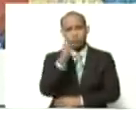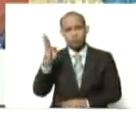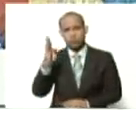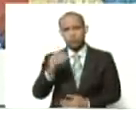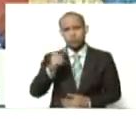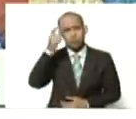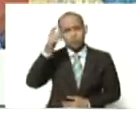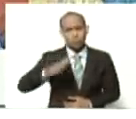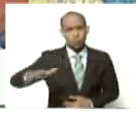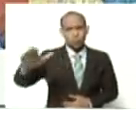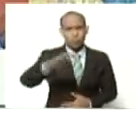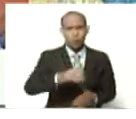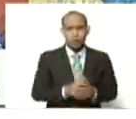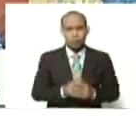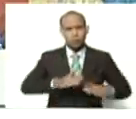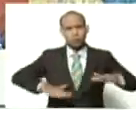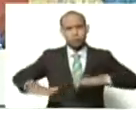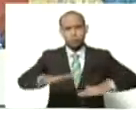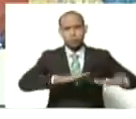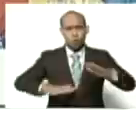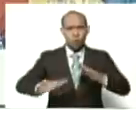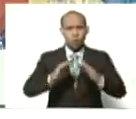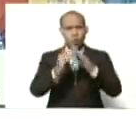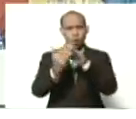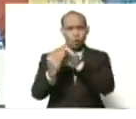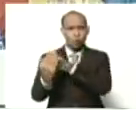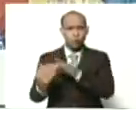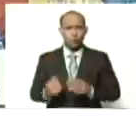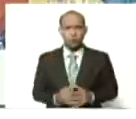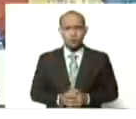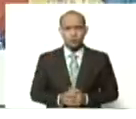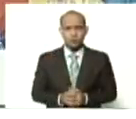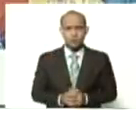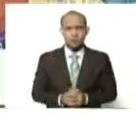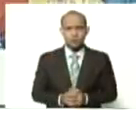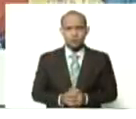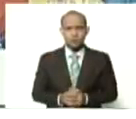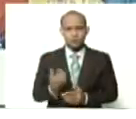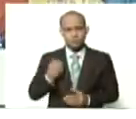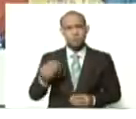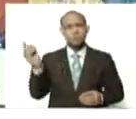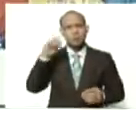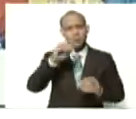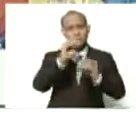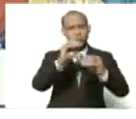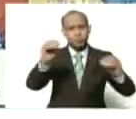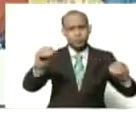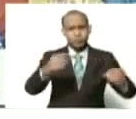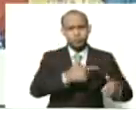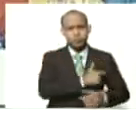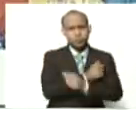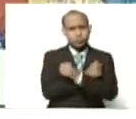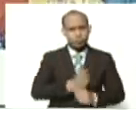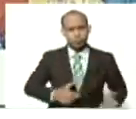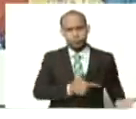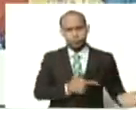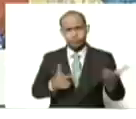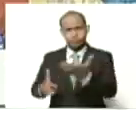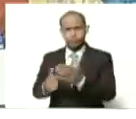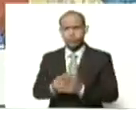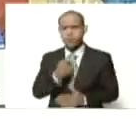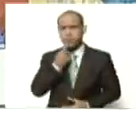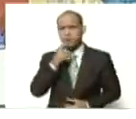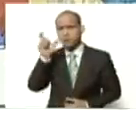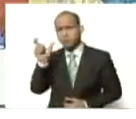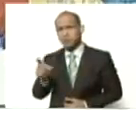Pueblos. Torneo dominó de las comunas. Y convocó a la Fuerza Armada ese torneo de dominó también. Padrino